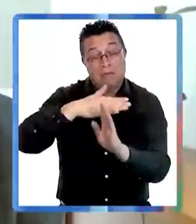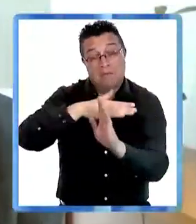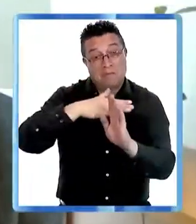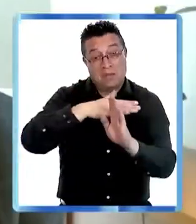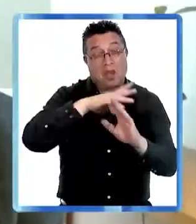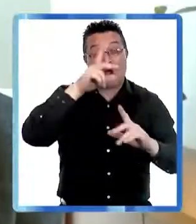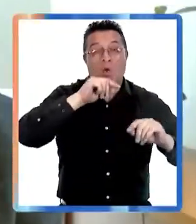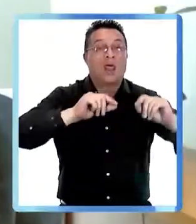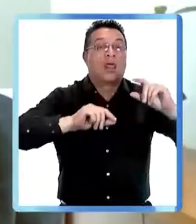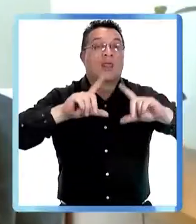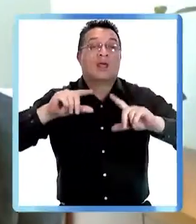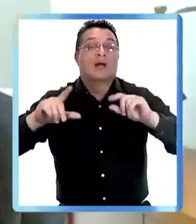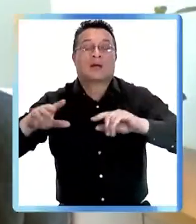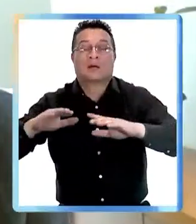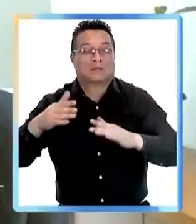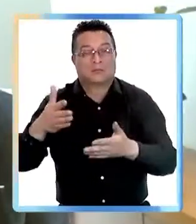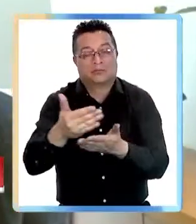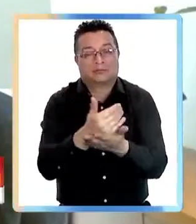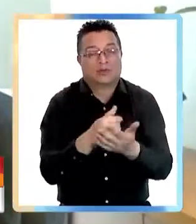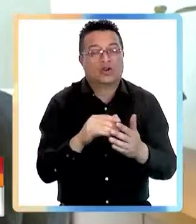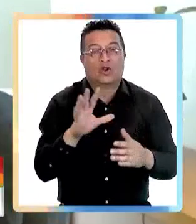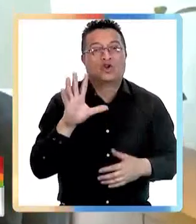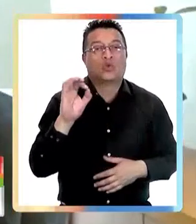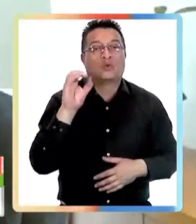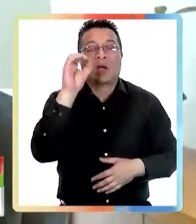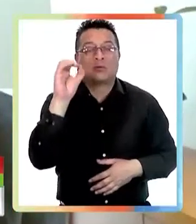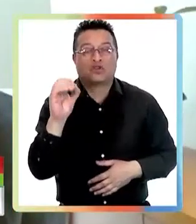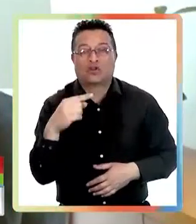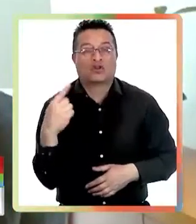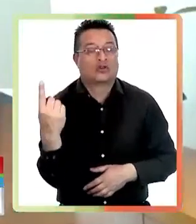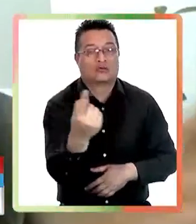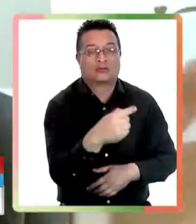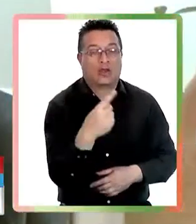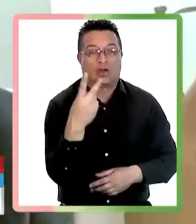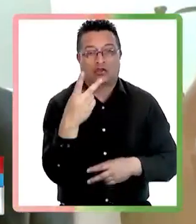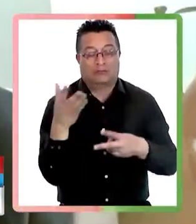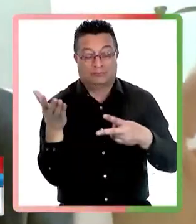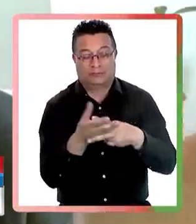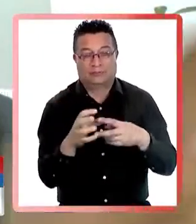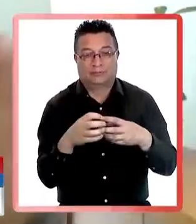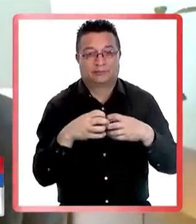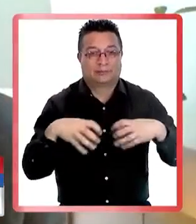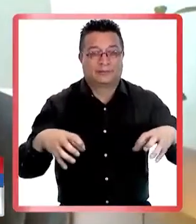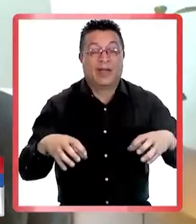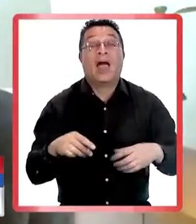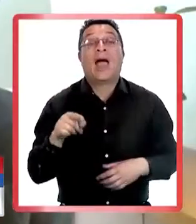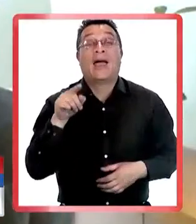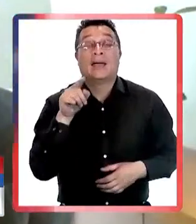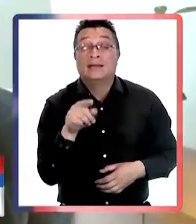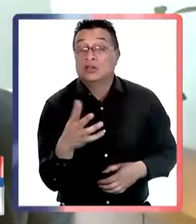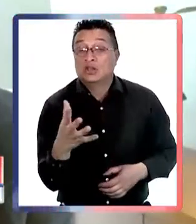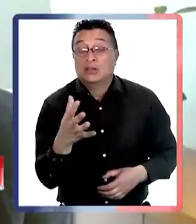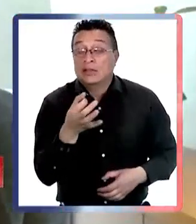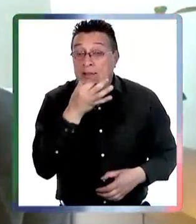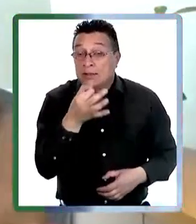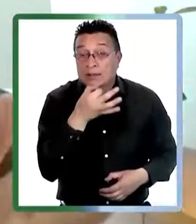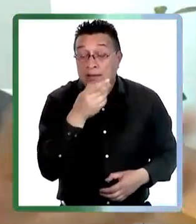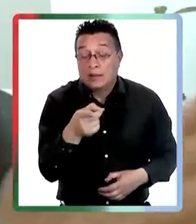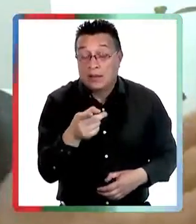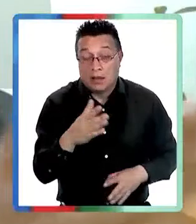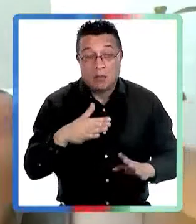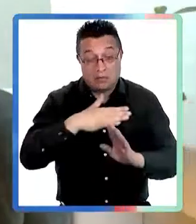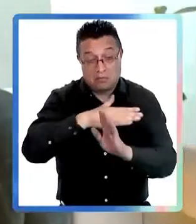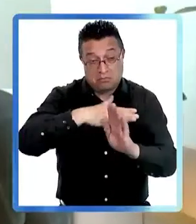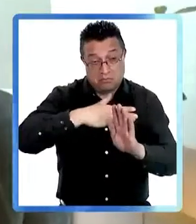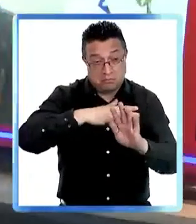mediana es el valor de la cifra que separa el 50% de la población en dos partes. Entonces, cuando yo estoy diciendo que